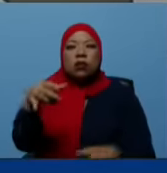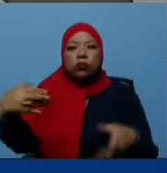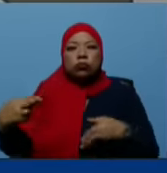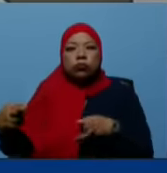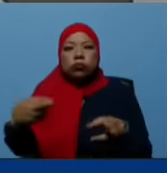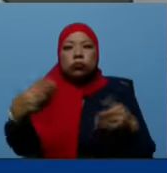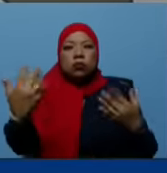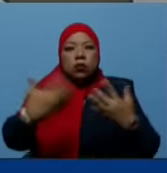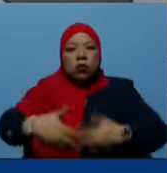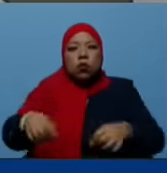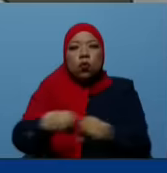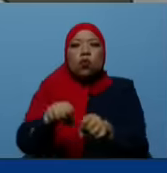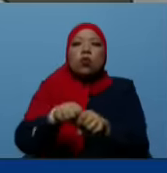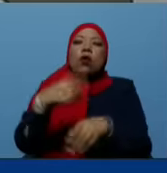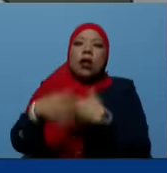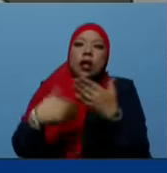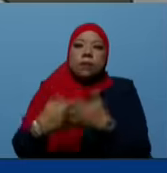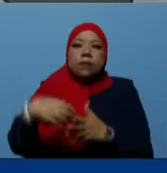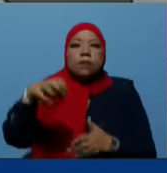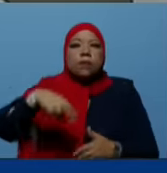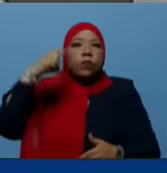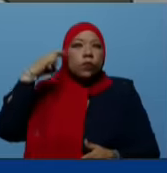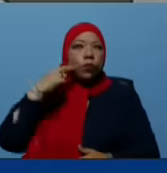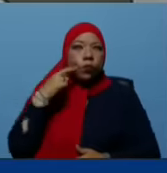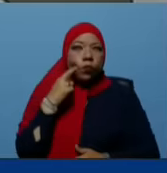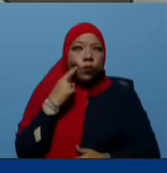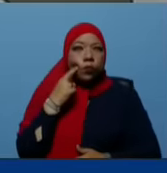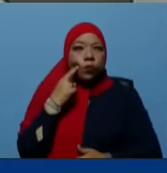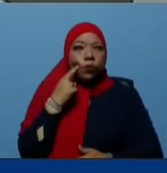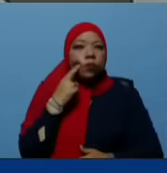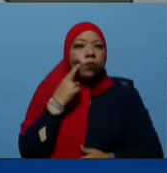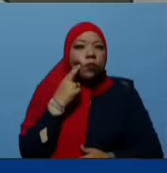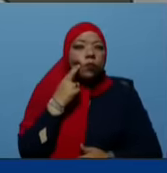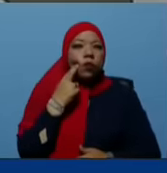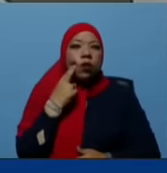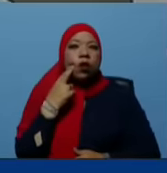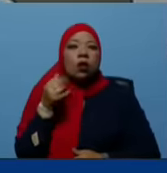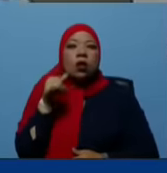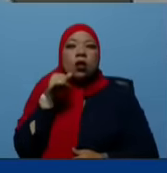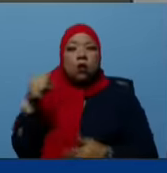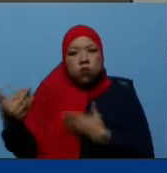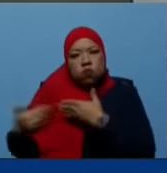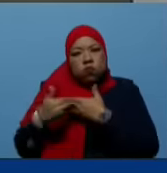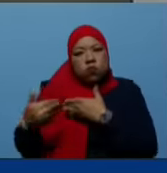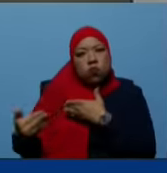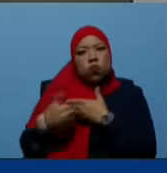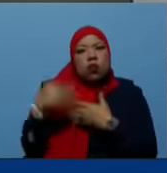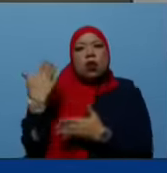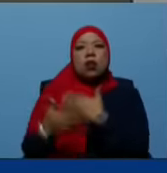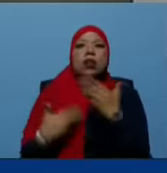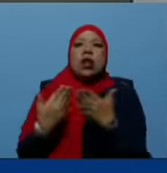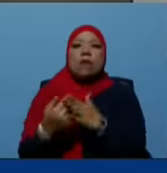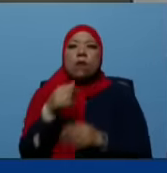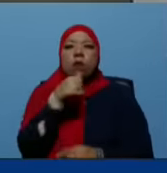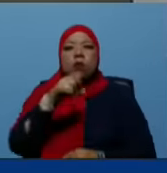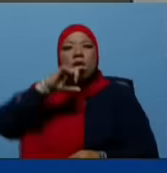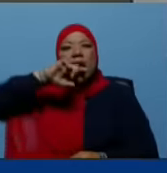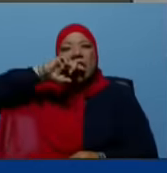Es un ataque alevoso, es un ataque lleno de venganza, es un ataque lleno de odio,